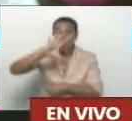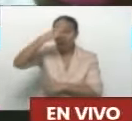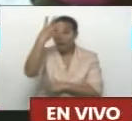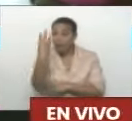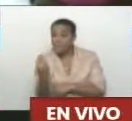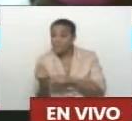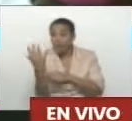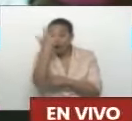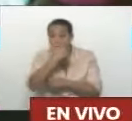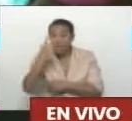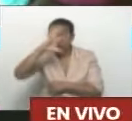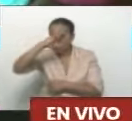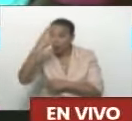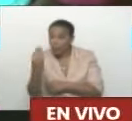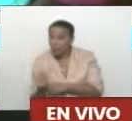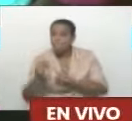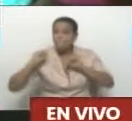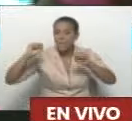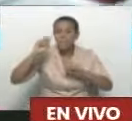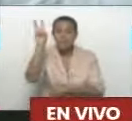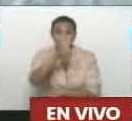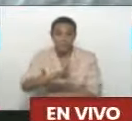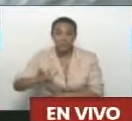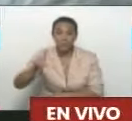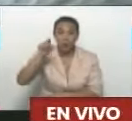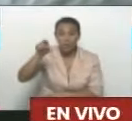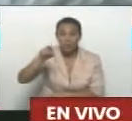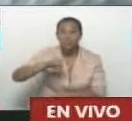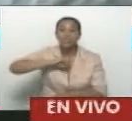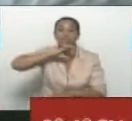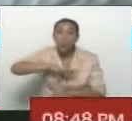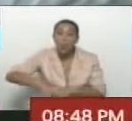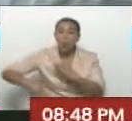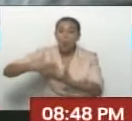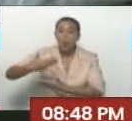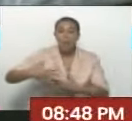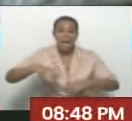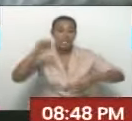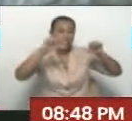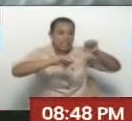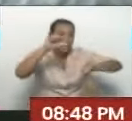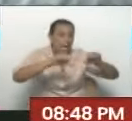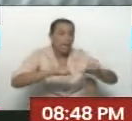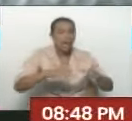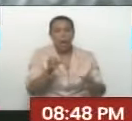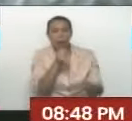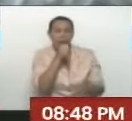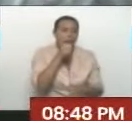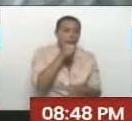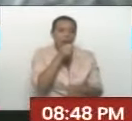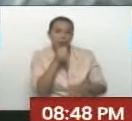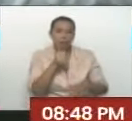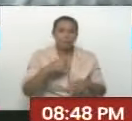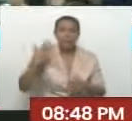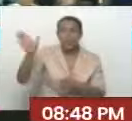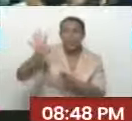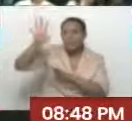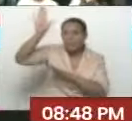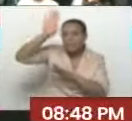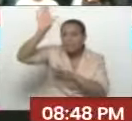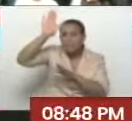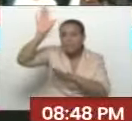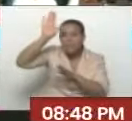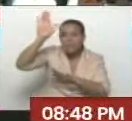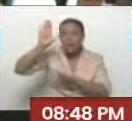por supuesto, en la gran misión Viva Venezuela. Ahí están los músicos, los salseros están allí presentes también. ¡Levanten la mano los salseros, una bulla!